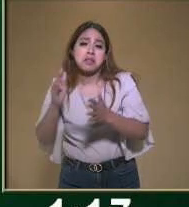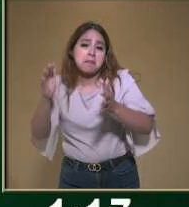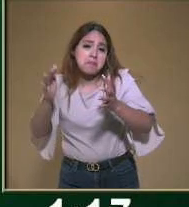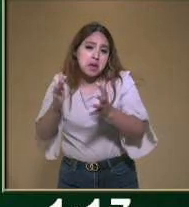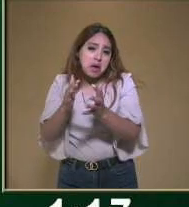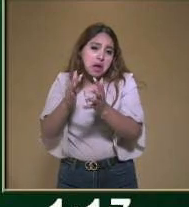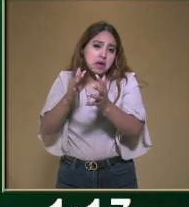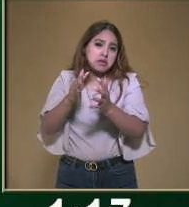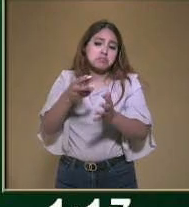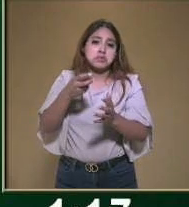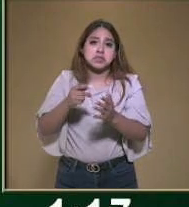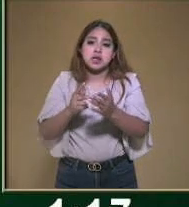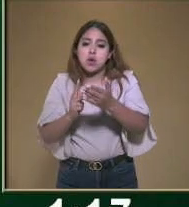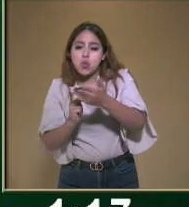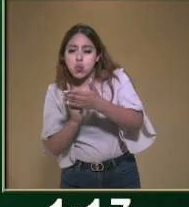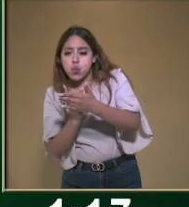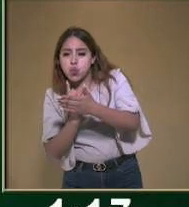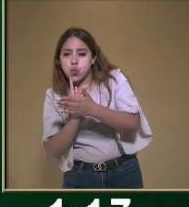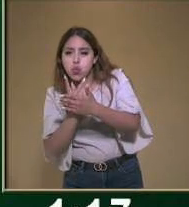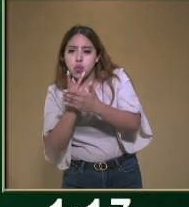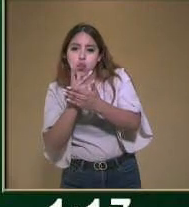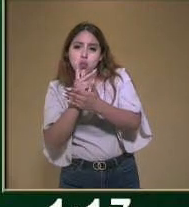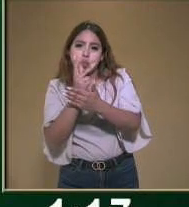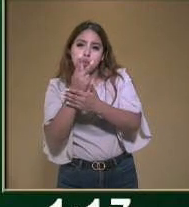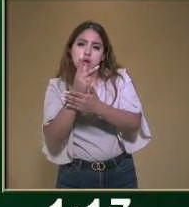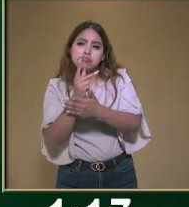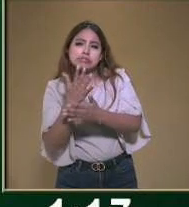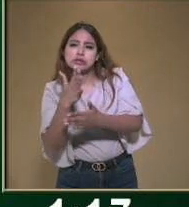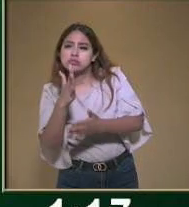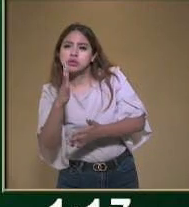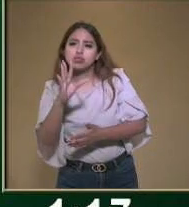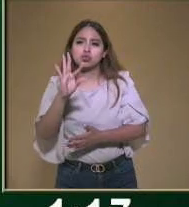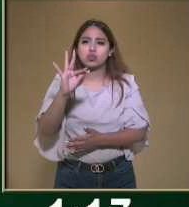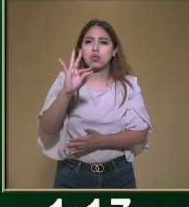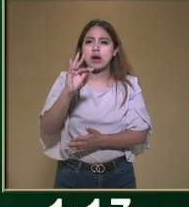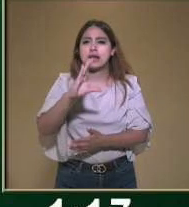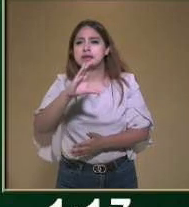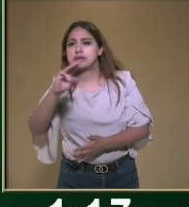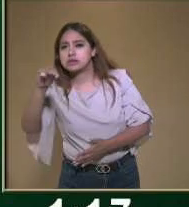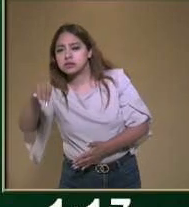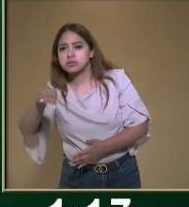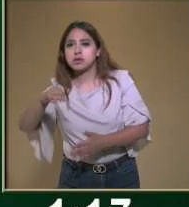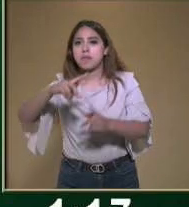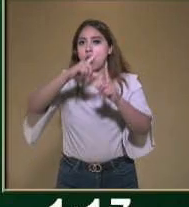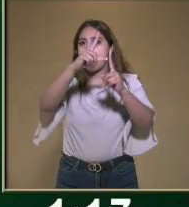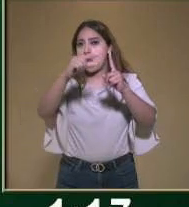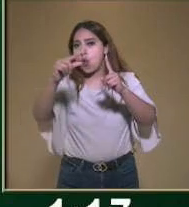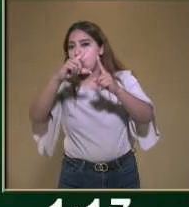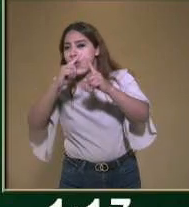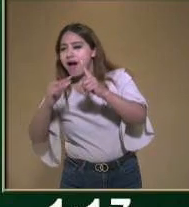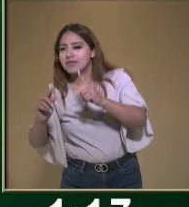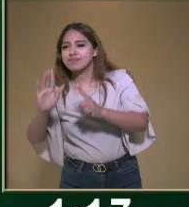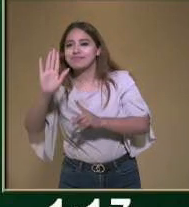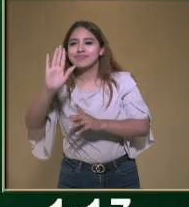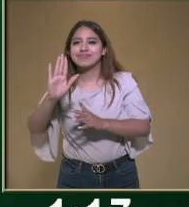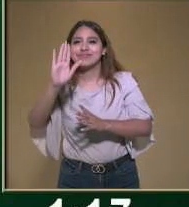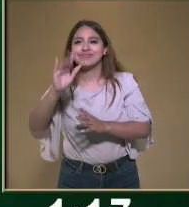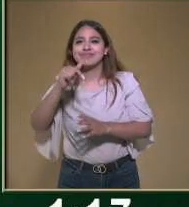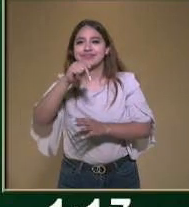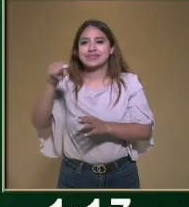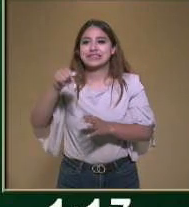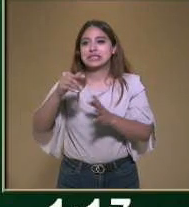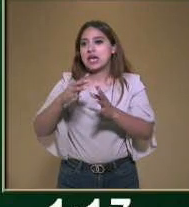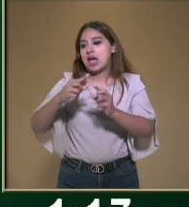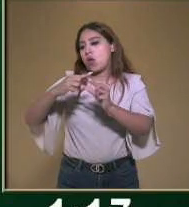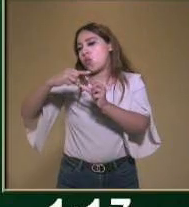monte que crece aproximadamente como 40 centímetros, con hojas en forma de las palmillas, solo que más